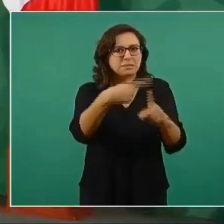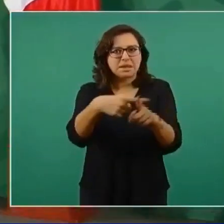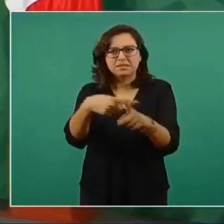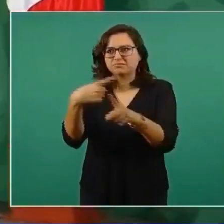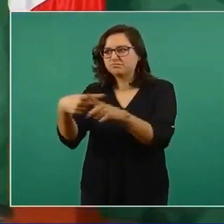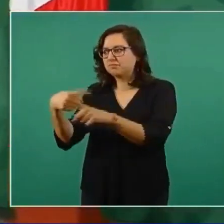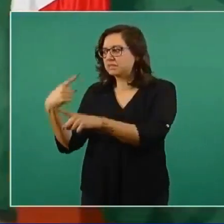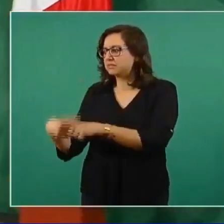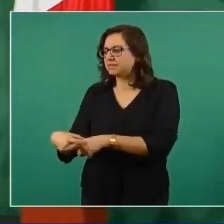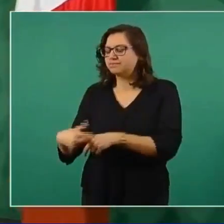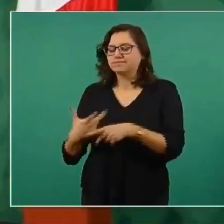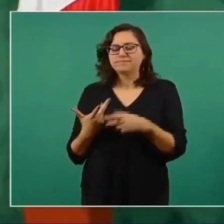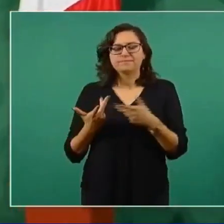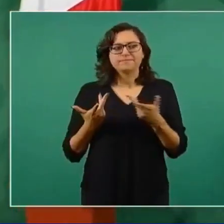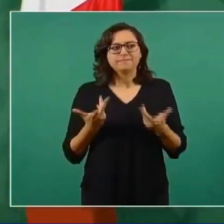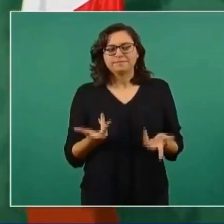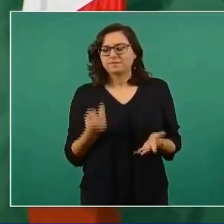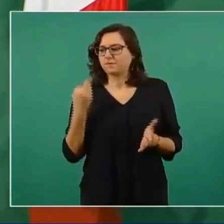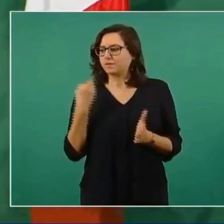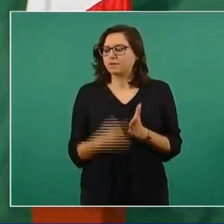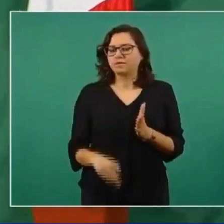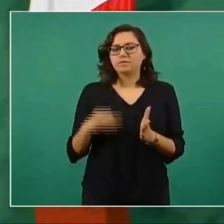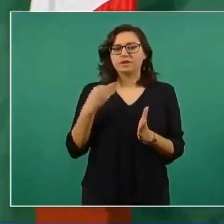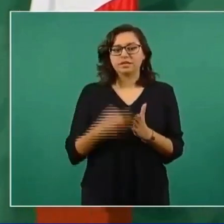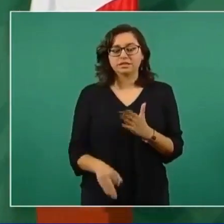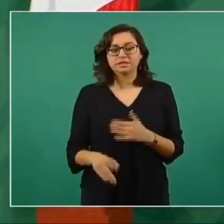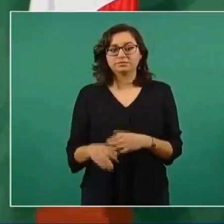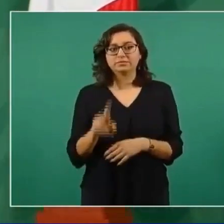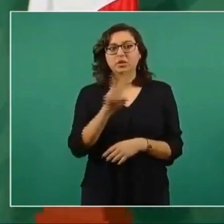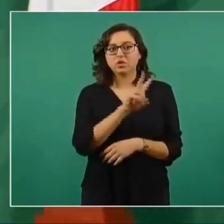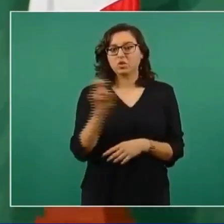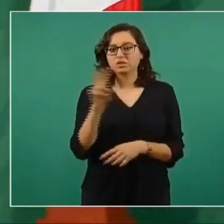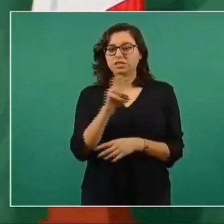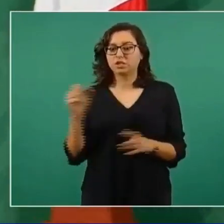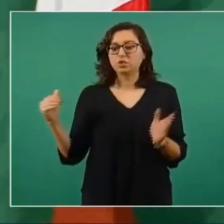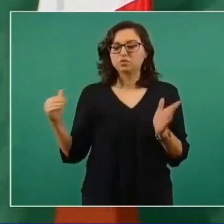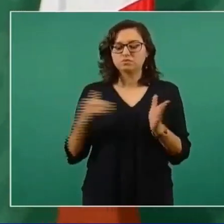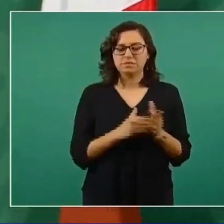una planta de 200,000 barriles.